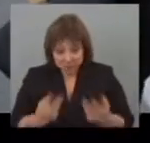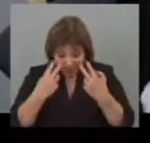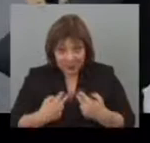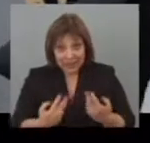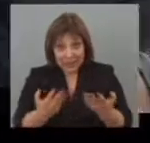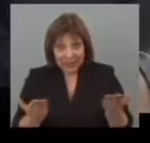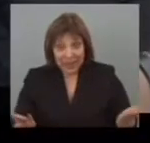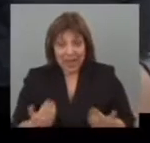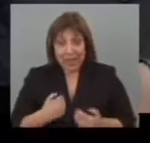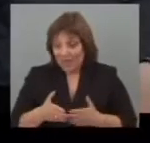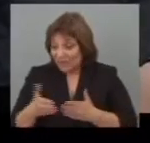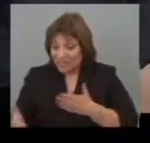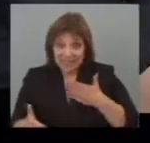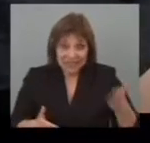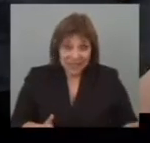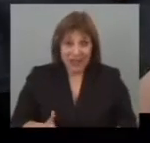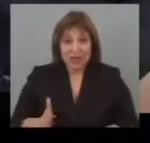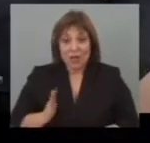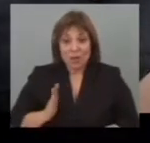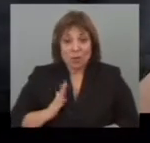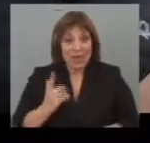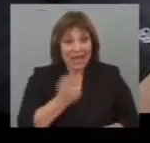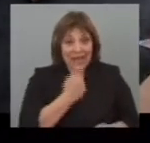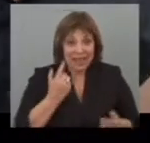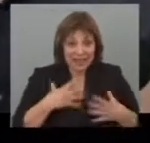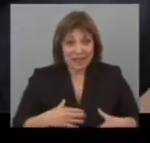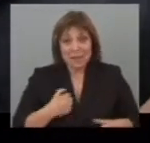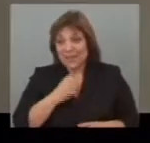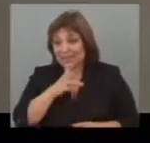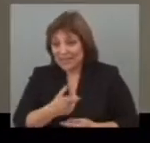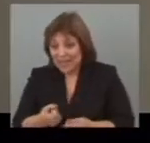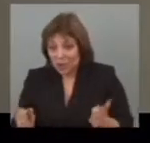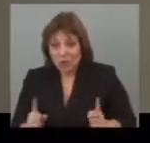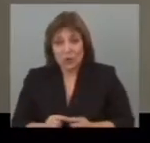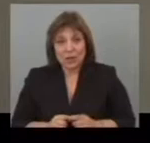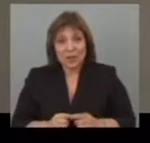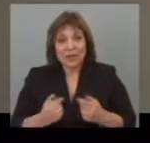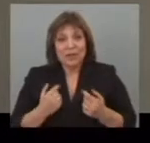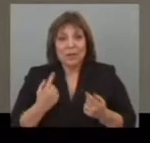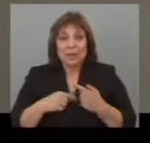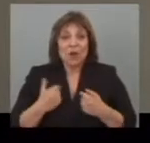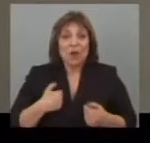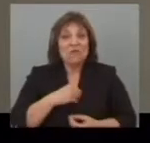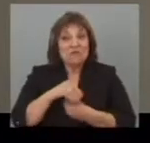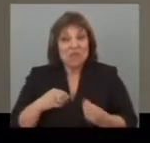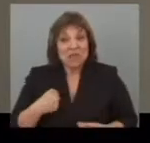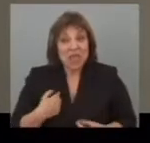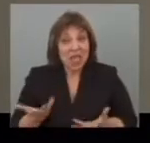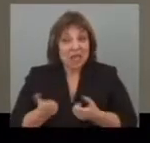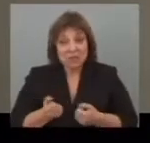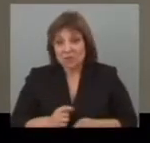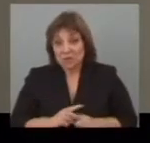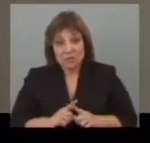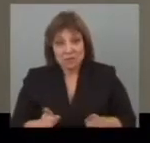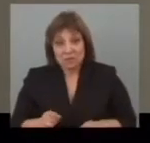Mis vecinas, las mujeres del colectivo, mis hijos, pero tristemente mi familia no. En su momento también